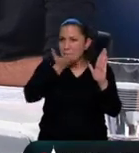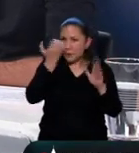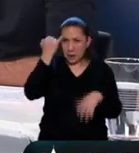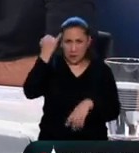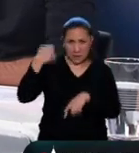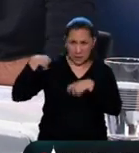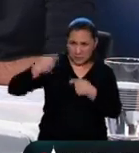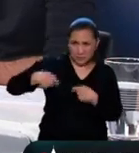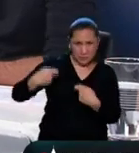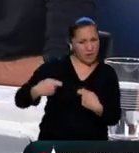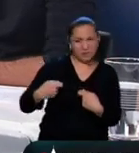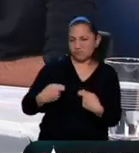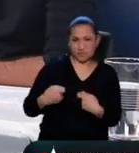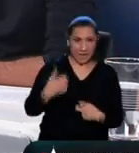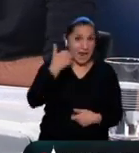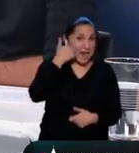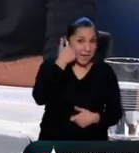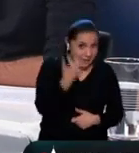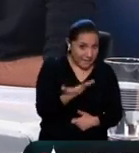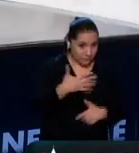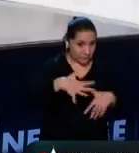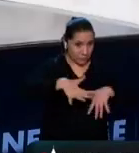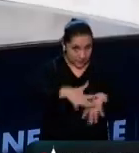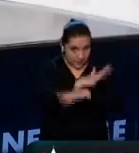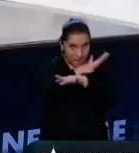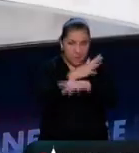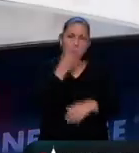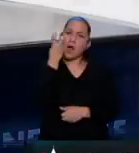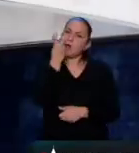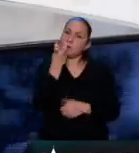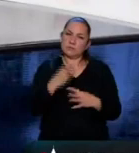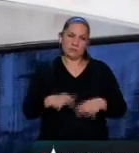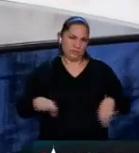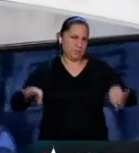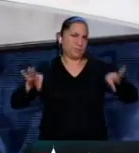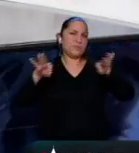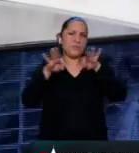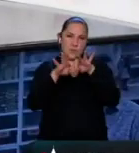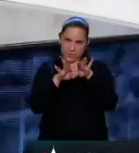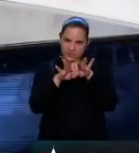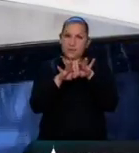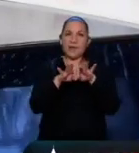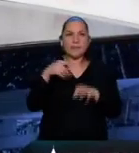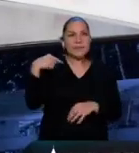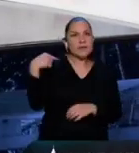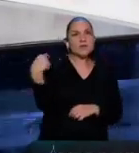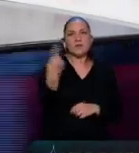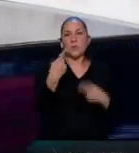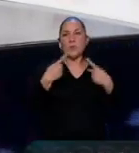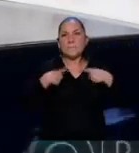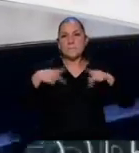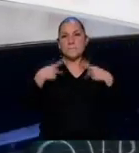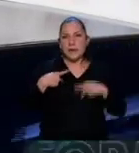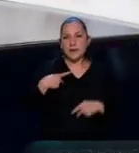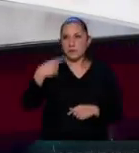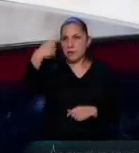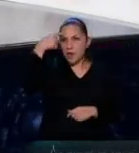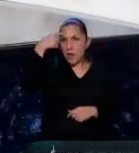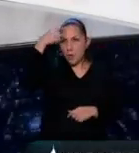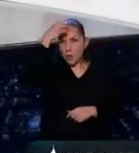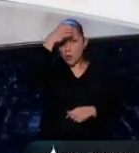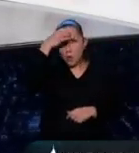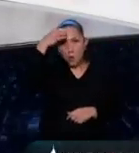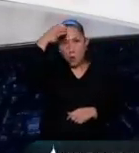si vamos a hablar de una transformación, hablemos también de ese pedazo importantísimo transformador que es la conciencia social, la politización, que